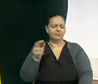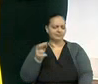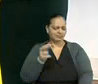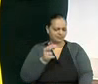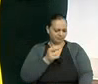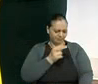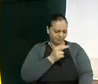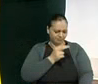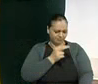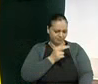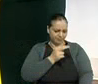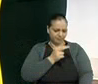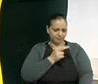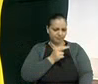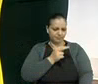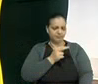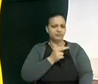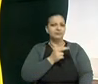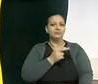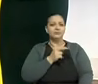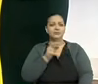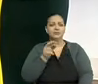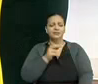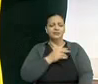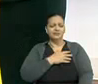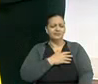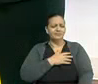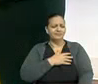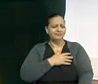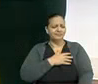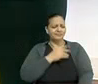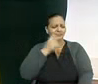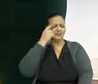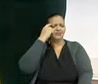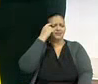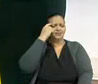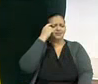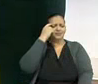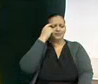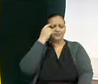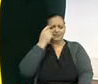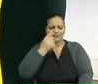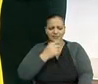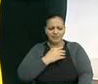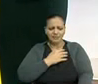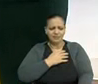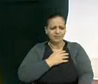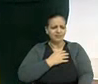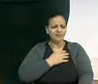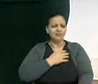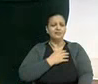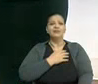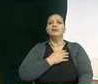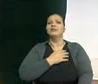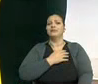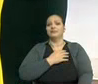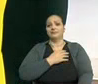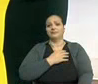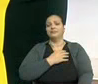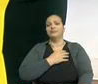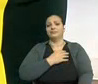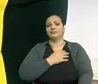esas escenas me impactaban. Y yo venía con ese pesar, venía con esa frialdad en el alma, venía con